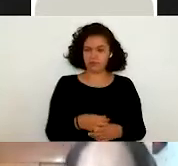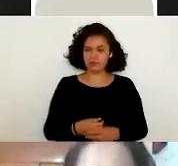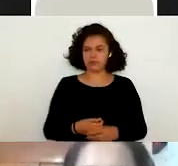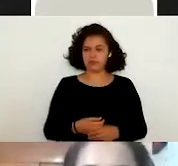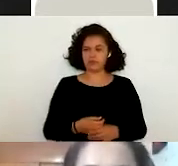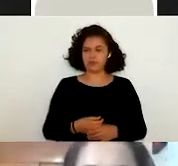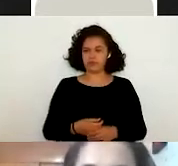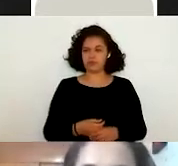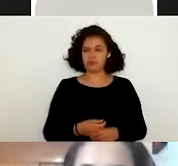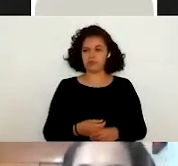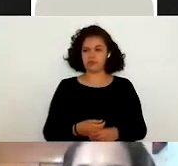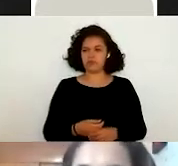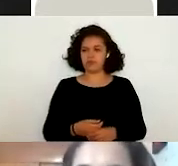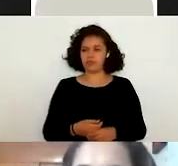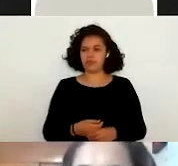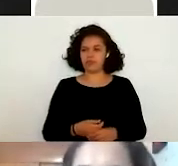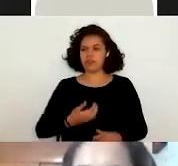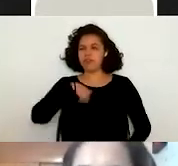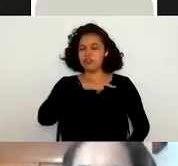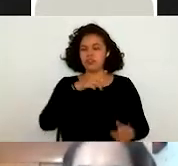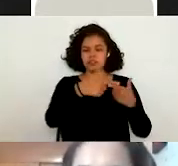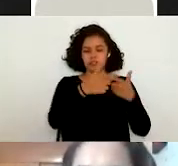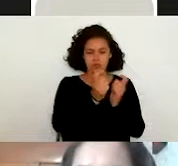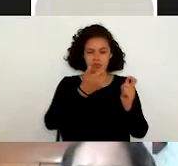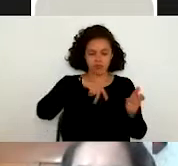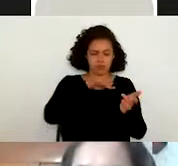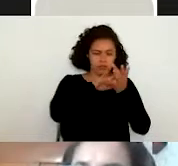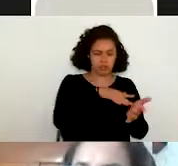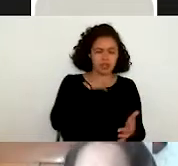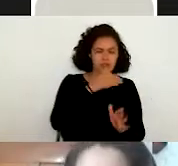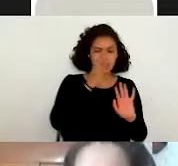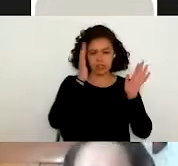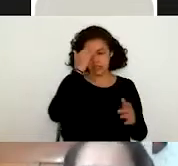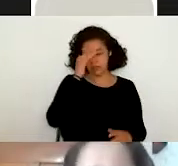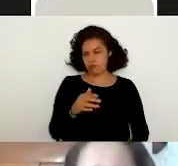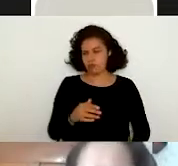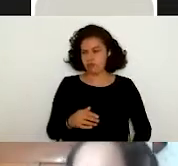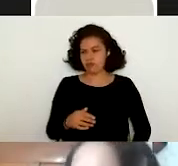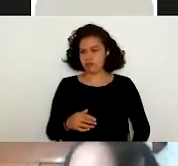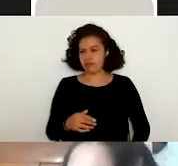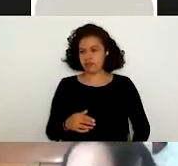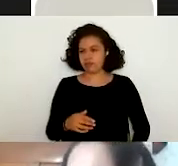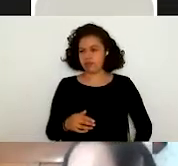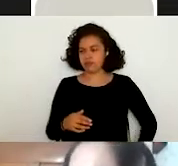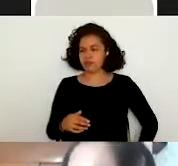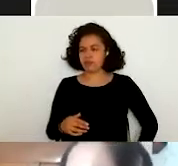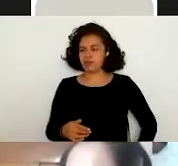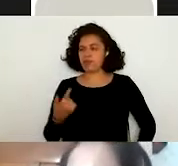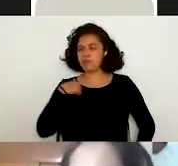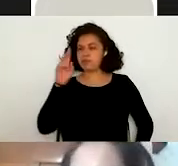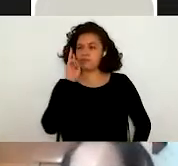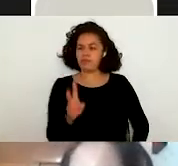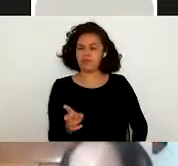sea, sí tenemos la población a la que queremos contribuir y ayudar, pero yo ahorita que estaba viendo lo